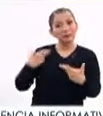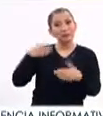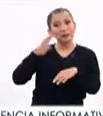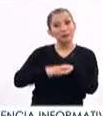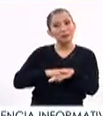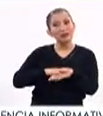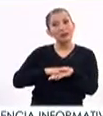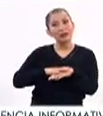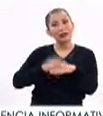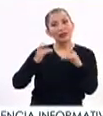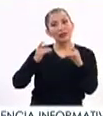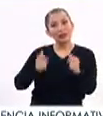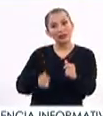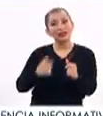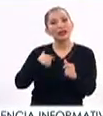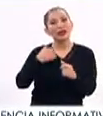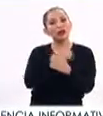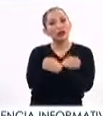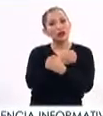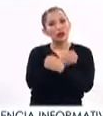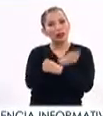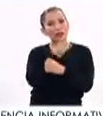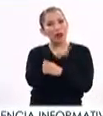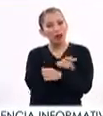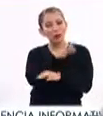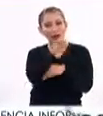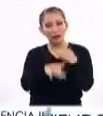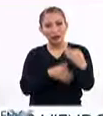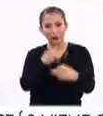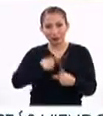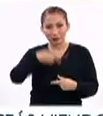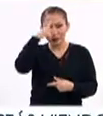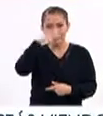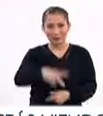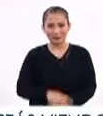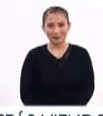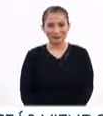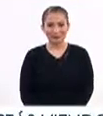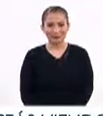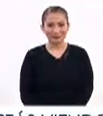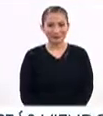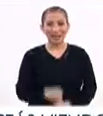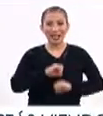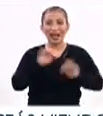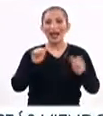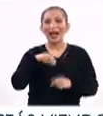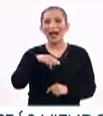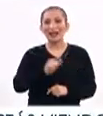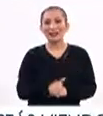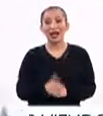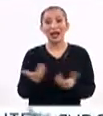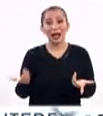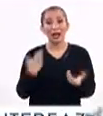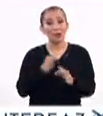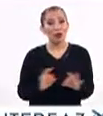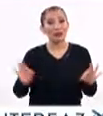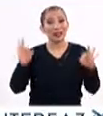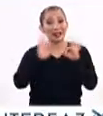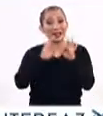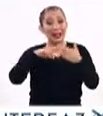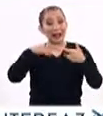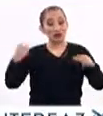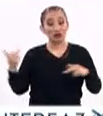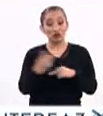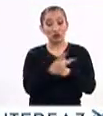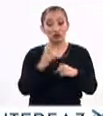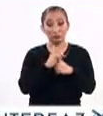mayor calidad y a una educación mejor para todos los mexicanos. Así es, Ángel y Cristina, una importante relación entre